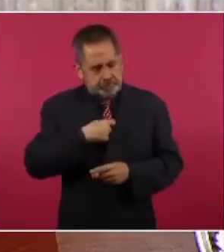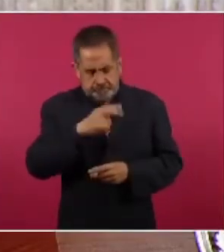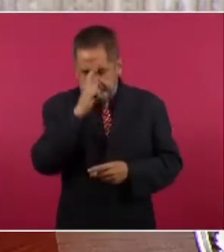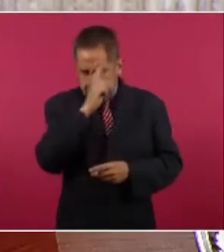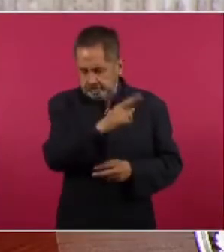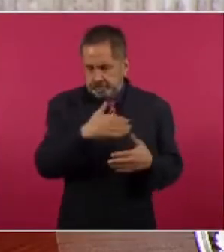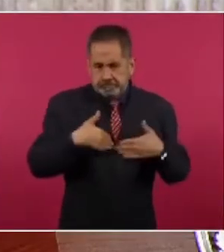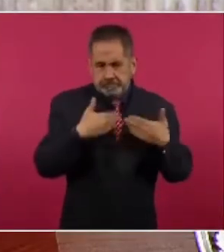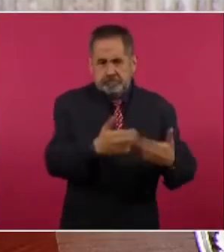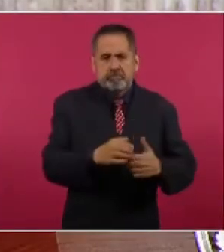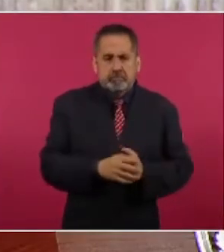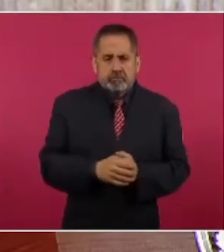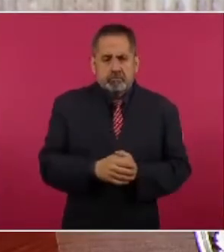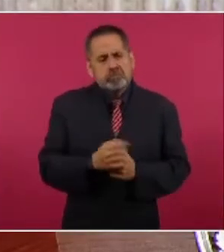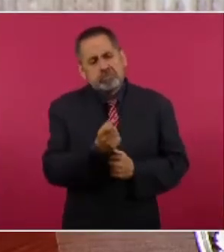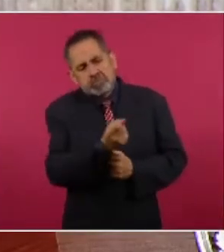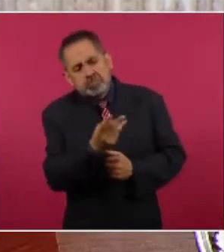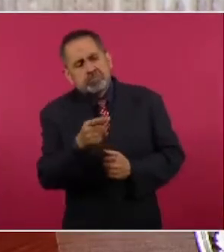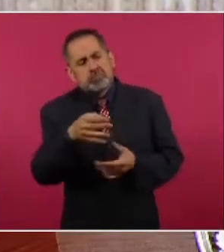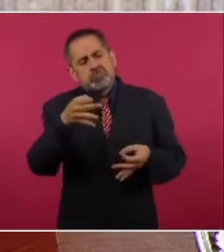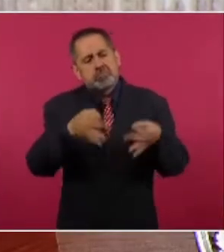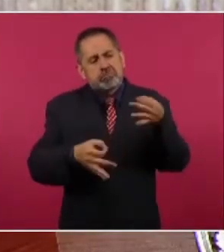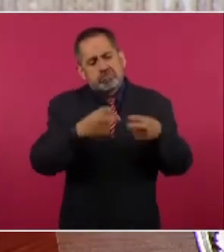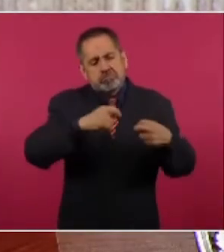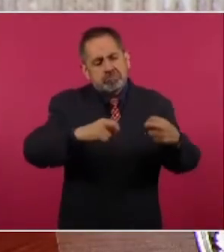y a algunos ministros,